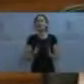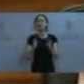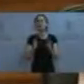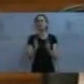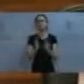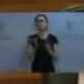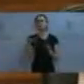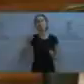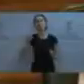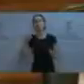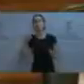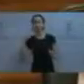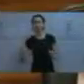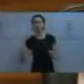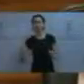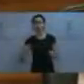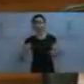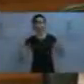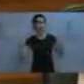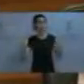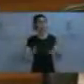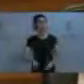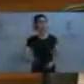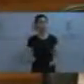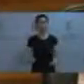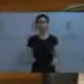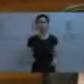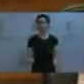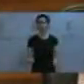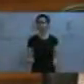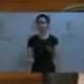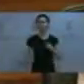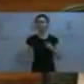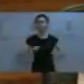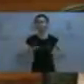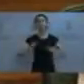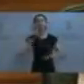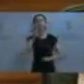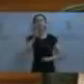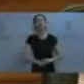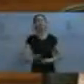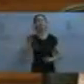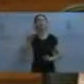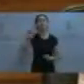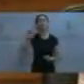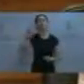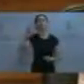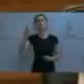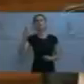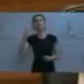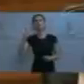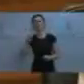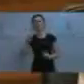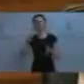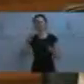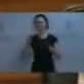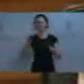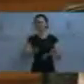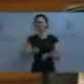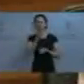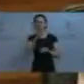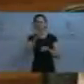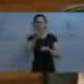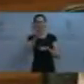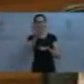oficial, pues no, se pierden, ese dinero se pierde, sale la directora del SEPEPA, que usted tiene ahí unas muy confusas declaraciones en prensa, que es